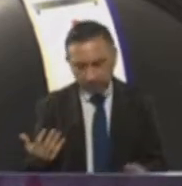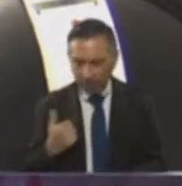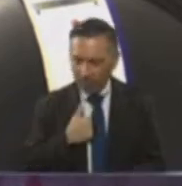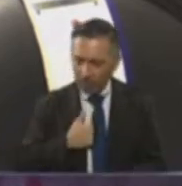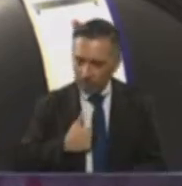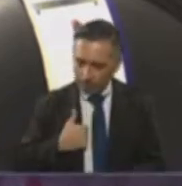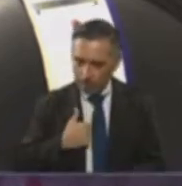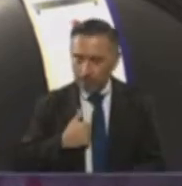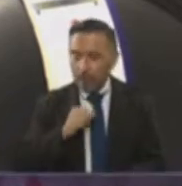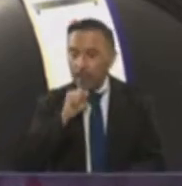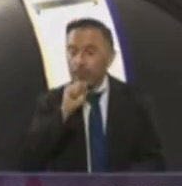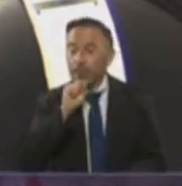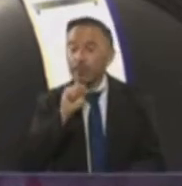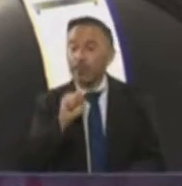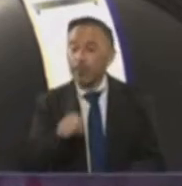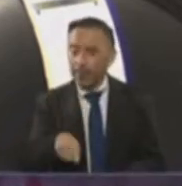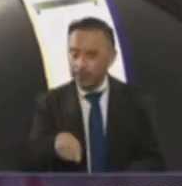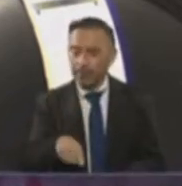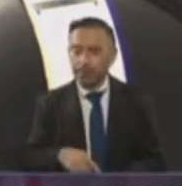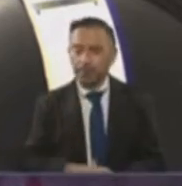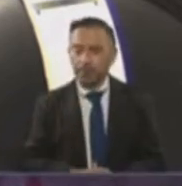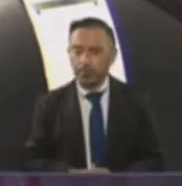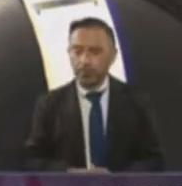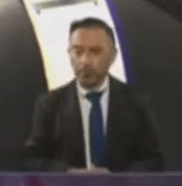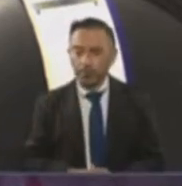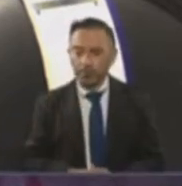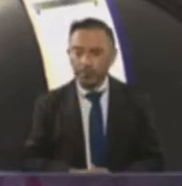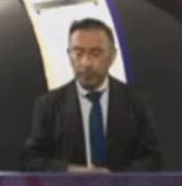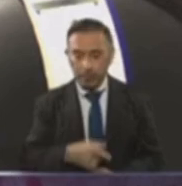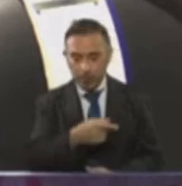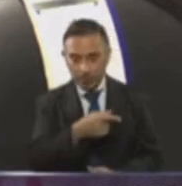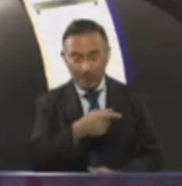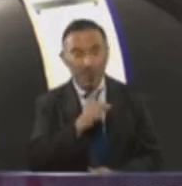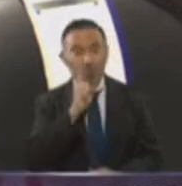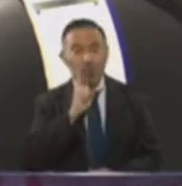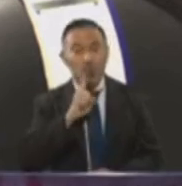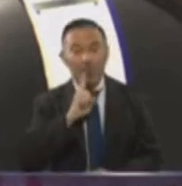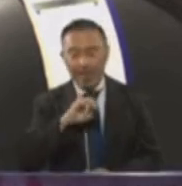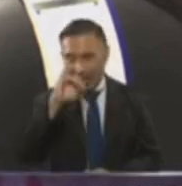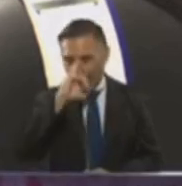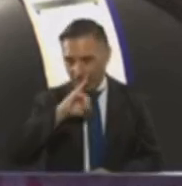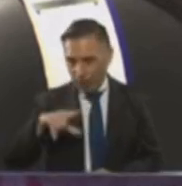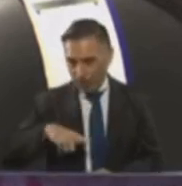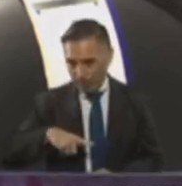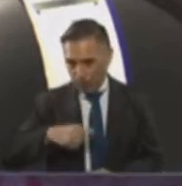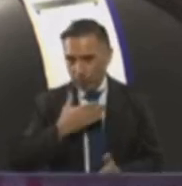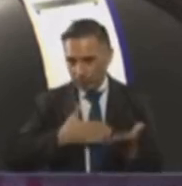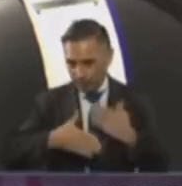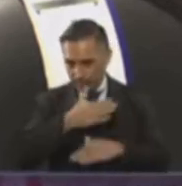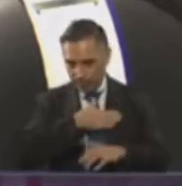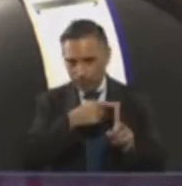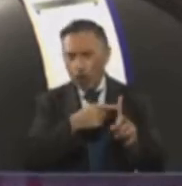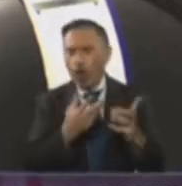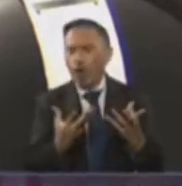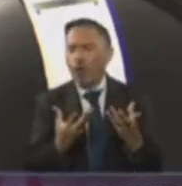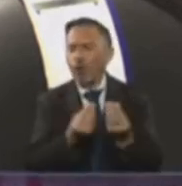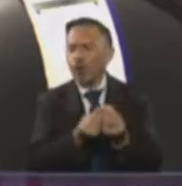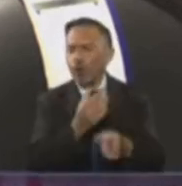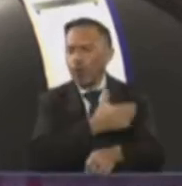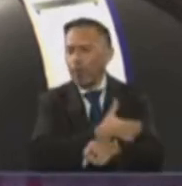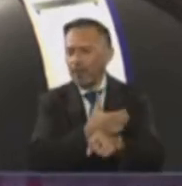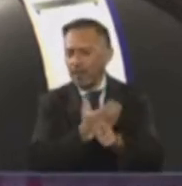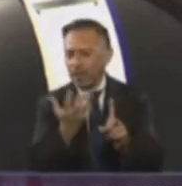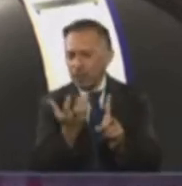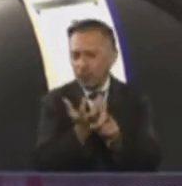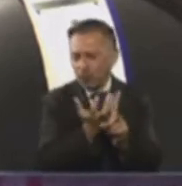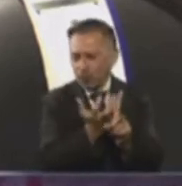utilización política que está realizando la jefa de gobierno y también sus acompañantes, como se ha expresado